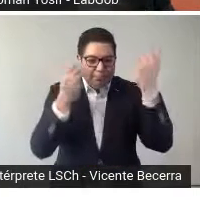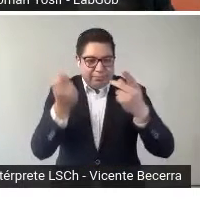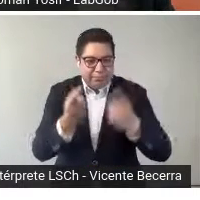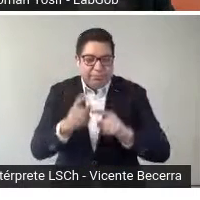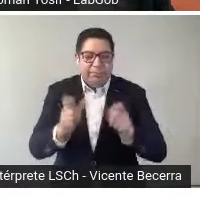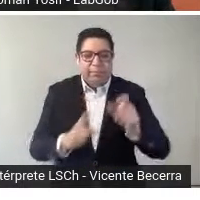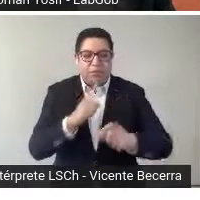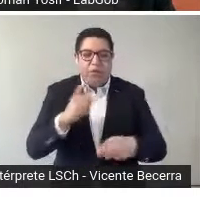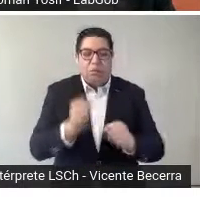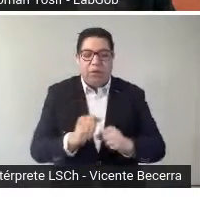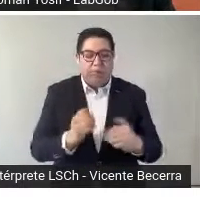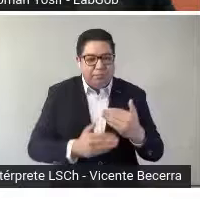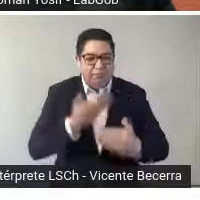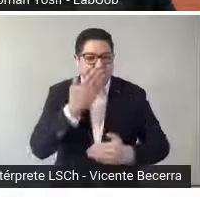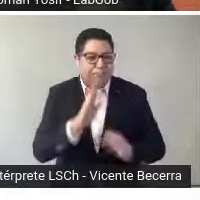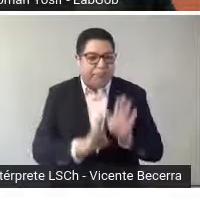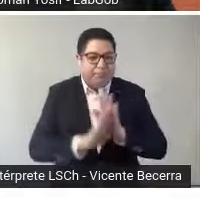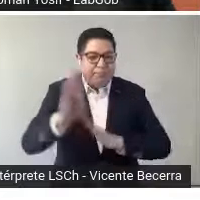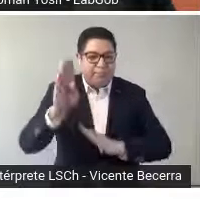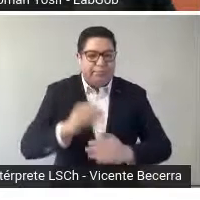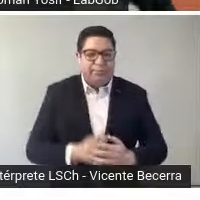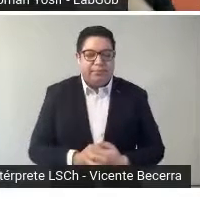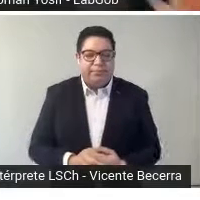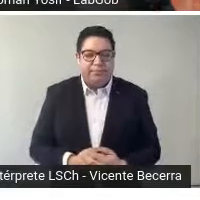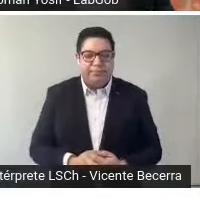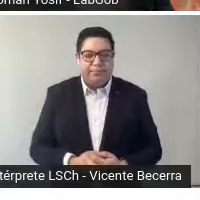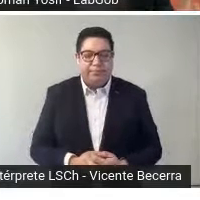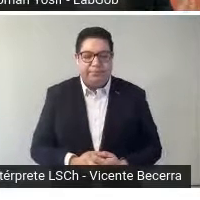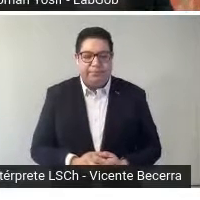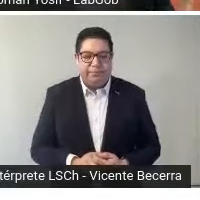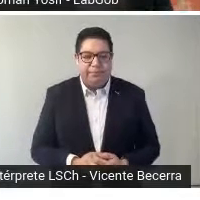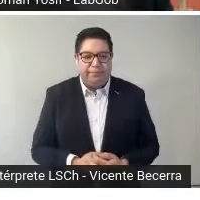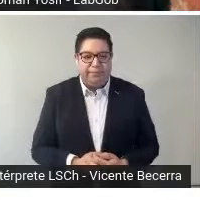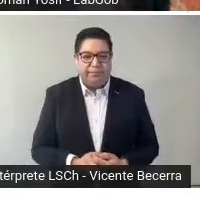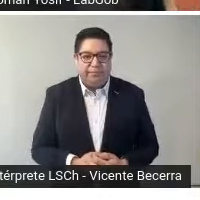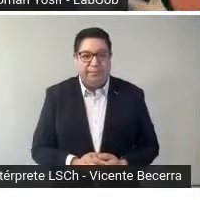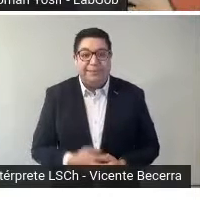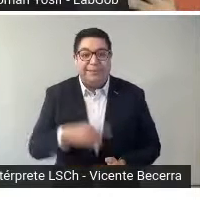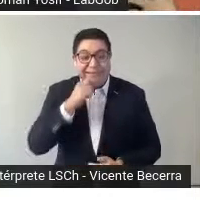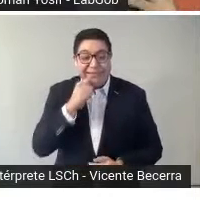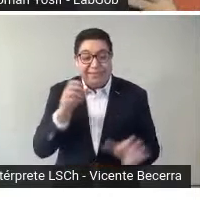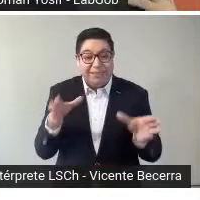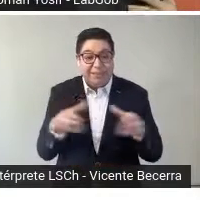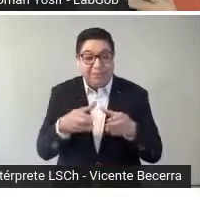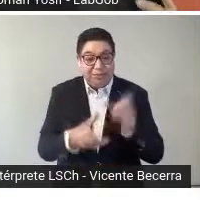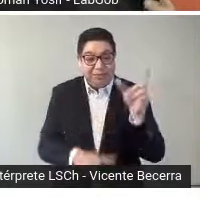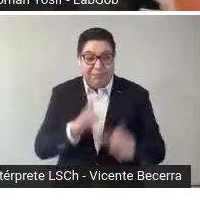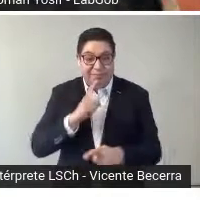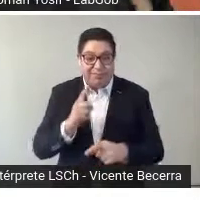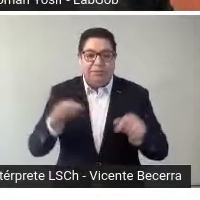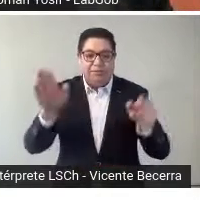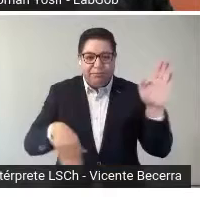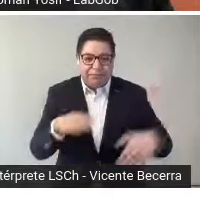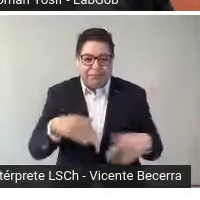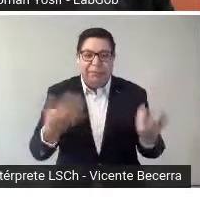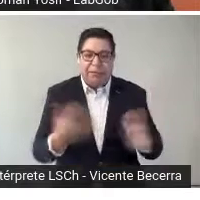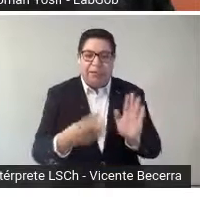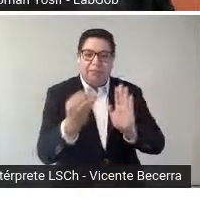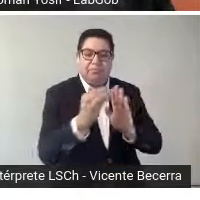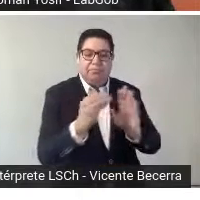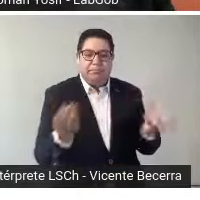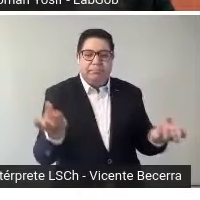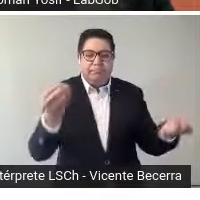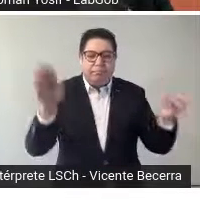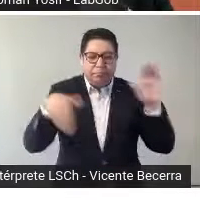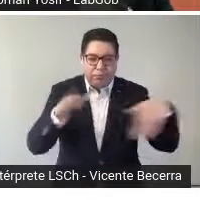resolutivo y amigable para las personas. Y en ese sentido, esta red que hemos construido ya hace 5 años,